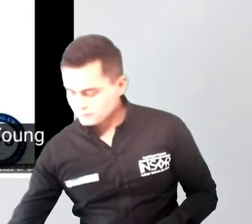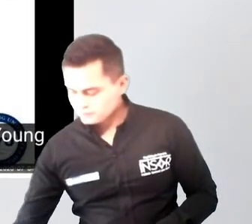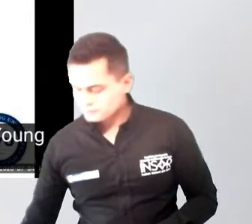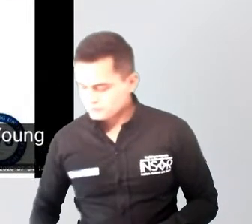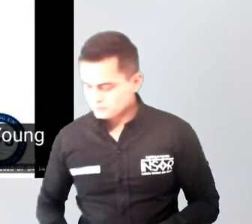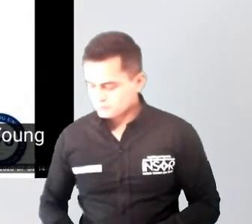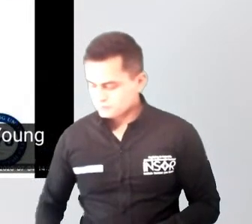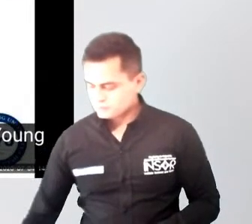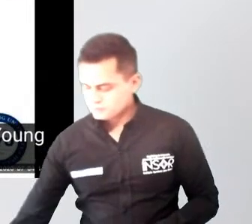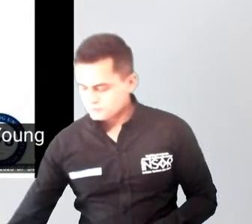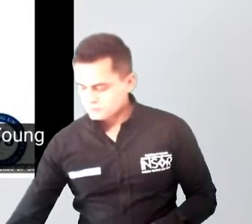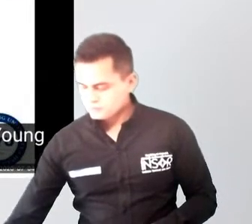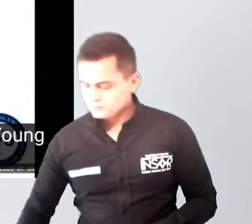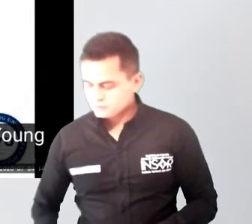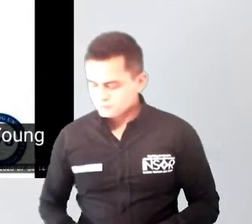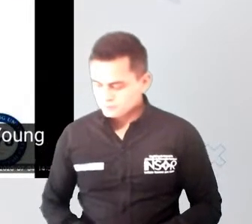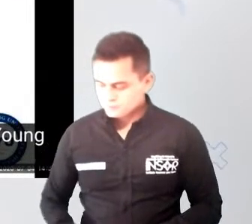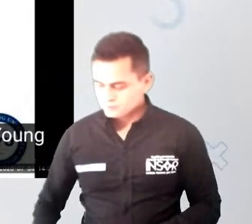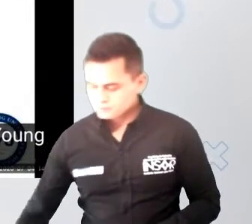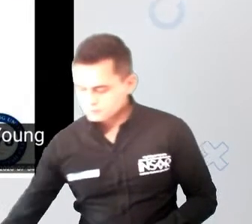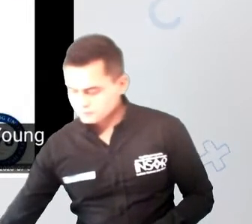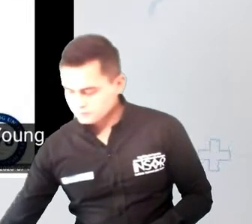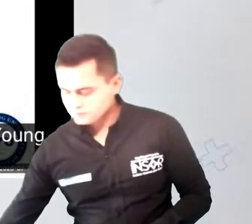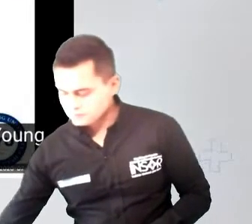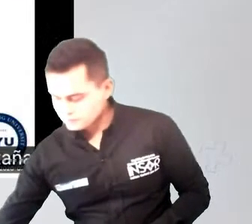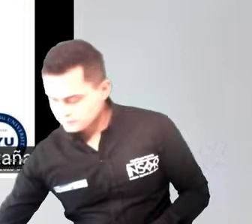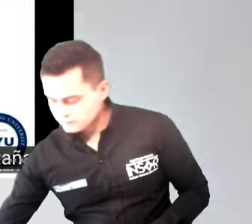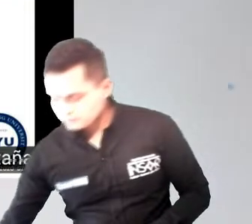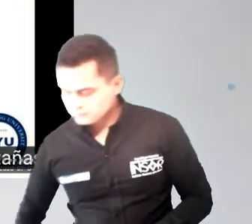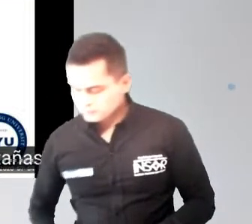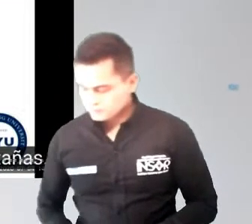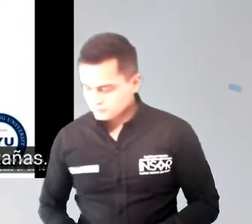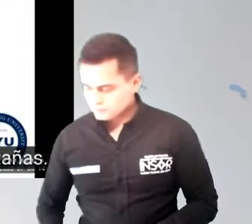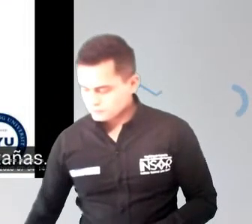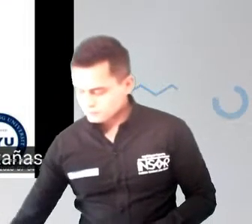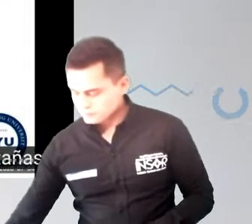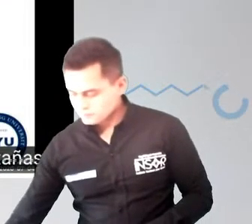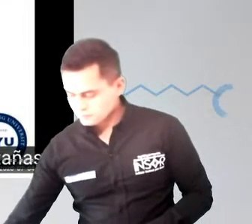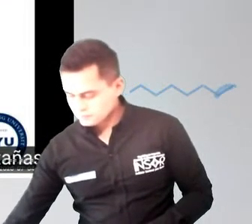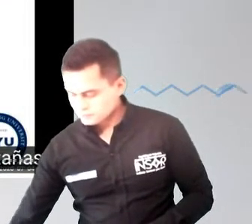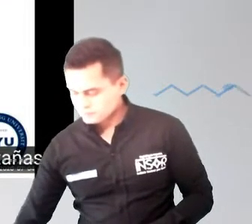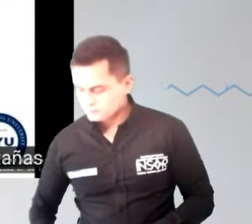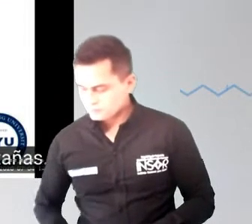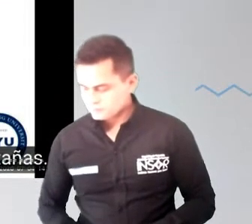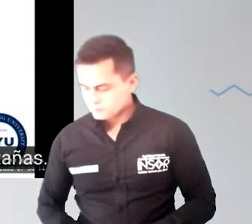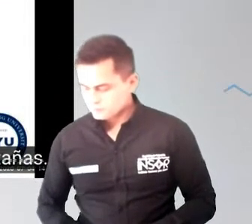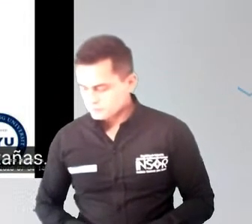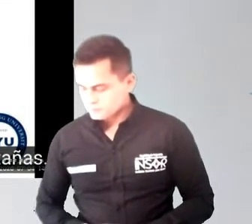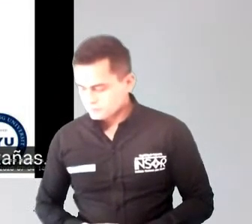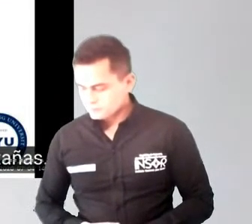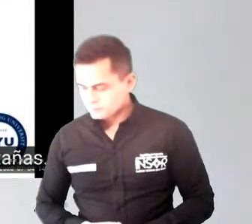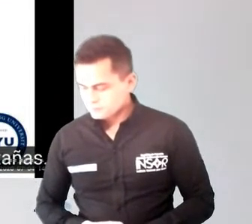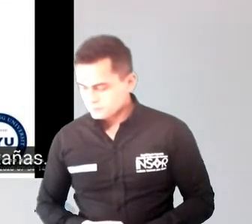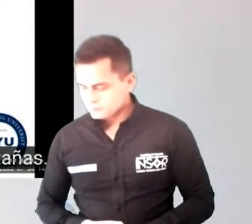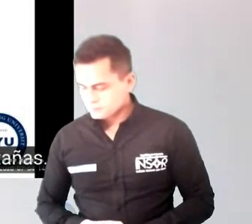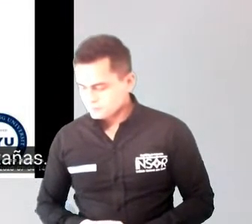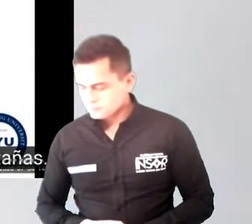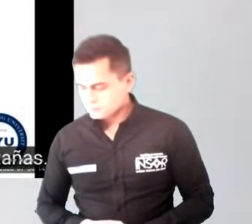University is Brigham Young University. It's in the United States in the state of Utah. You can see where